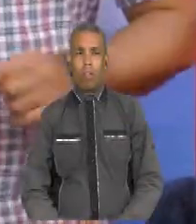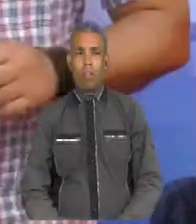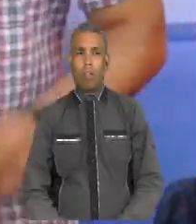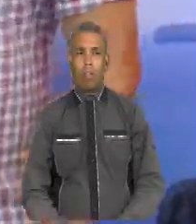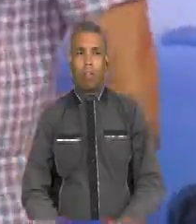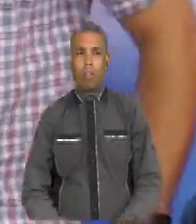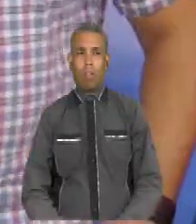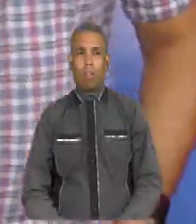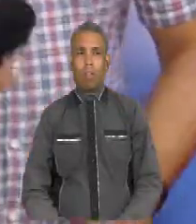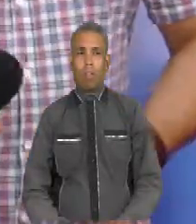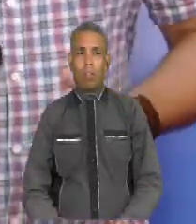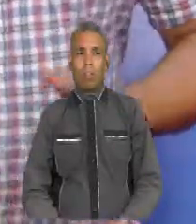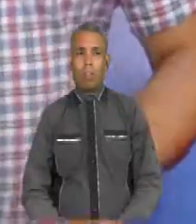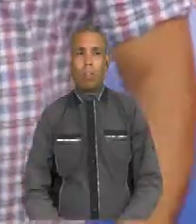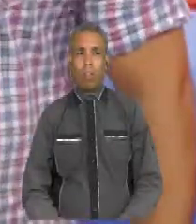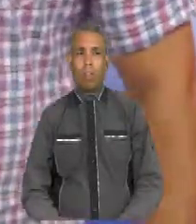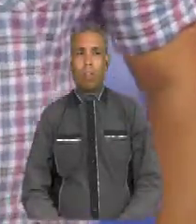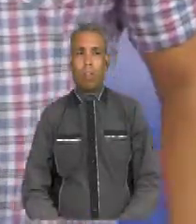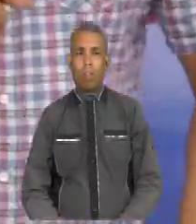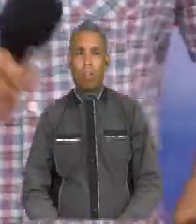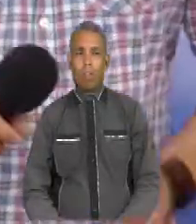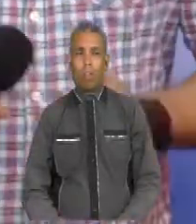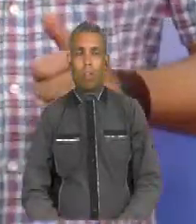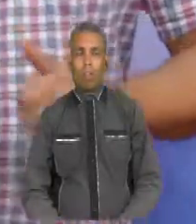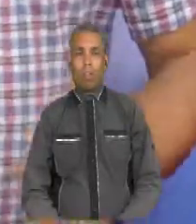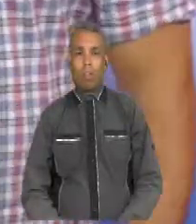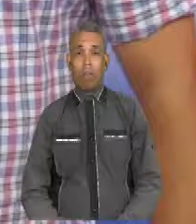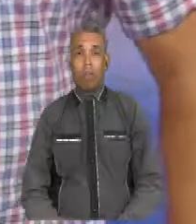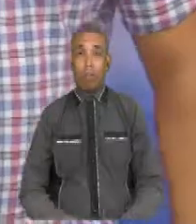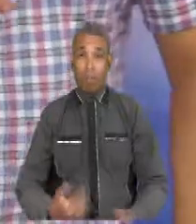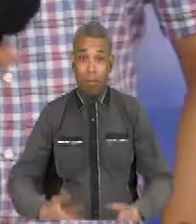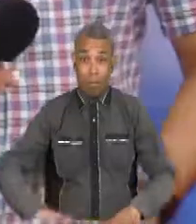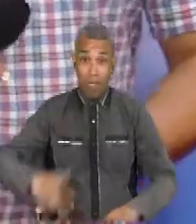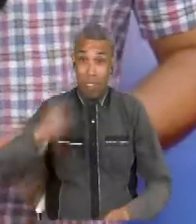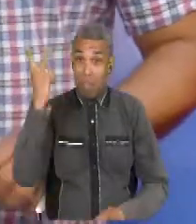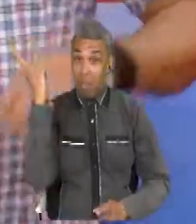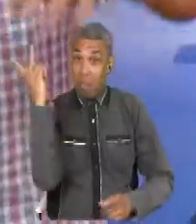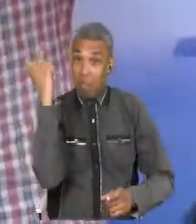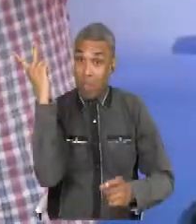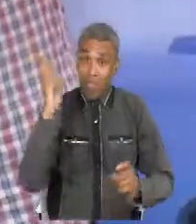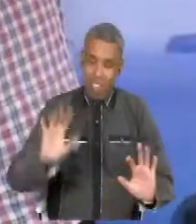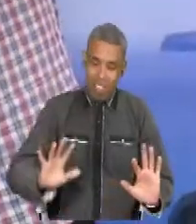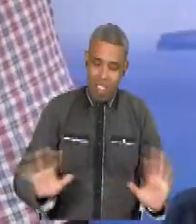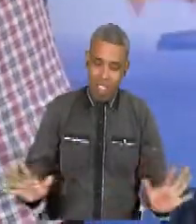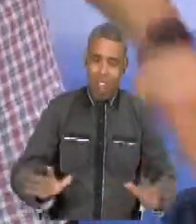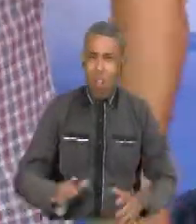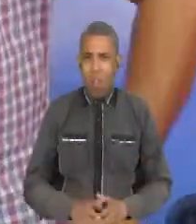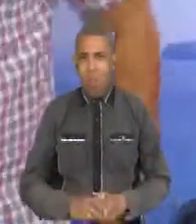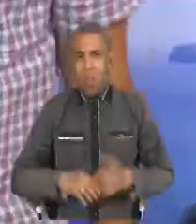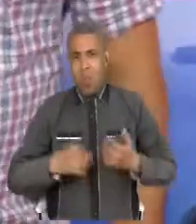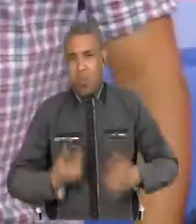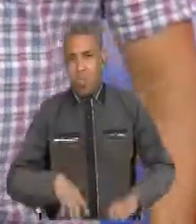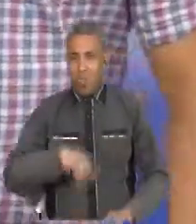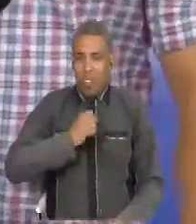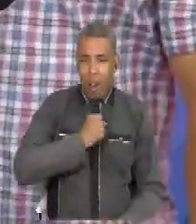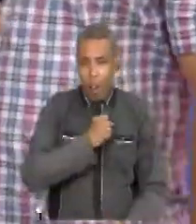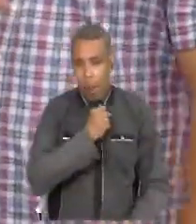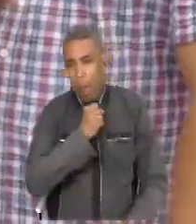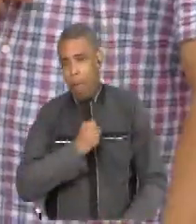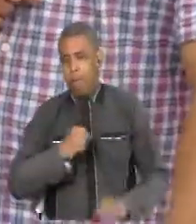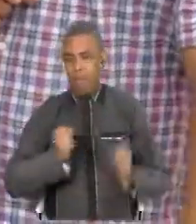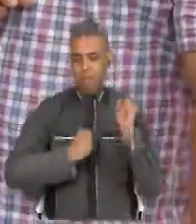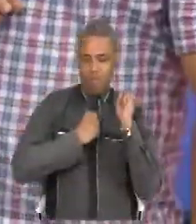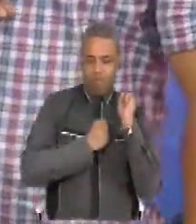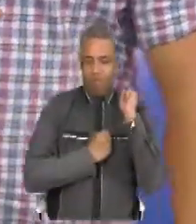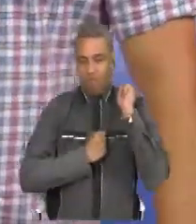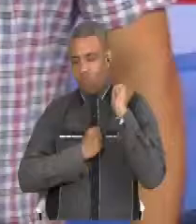Muy buenos días, y se nos mete el viernes en nuestro set con mucha música, con mucha energía, y yo me